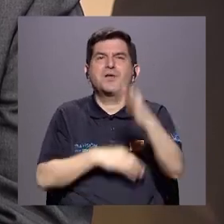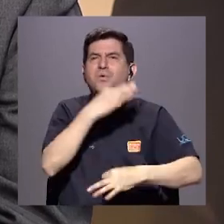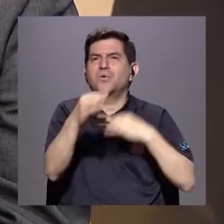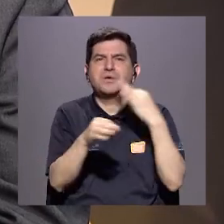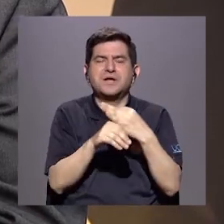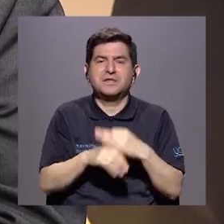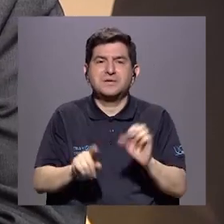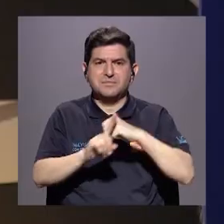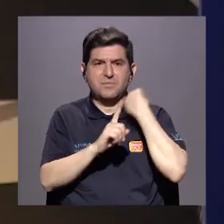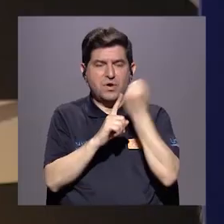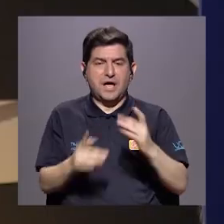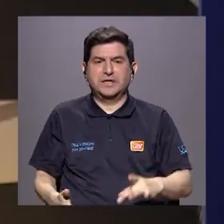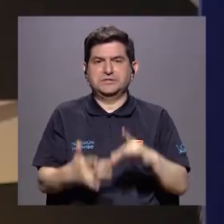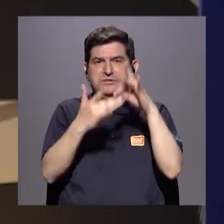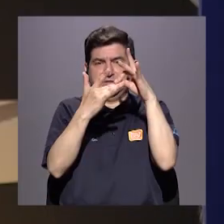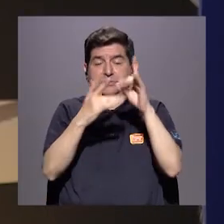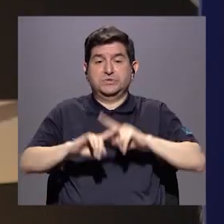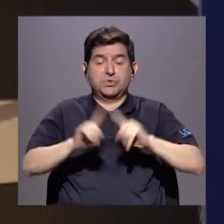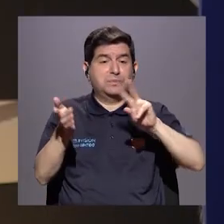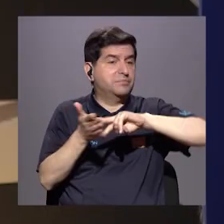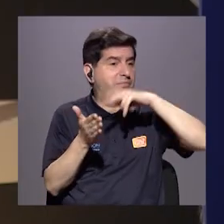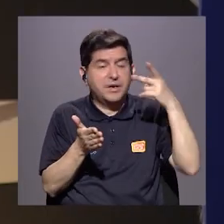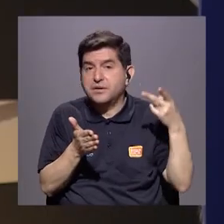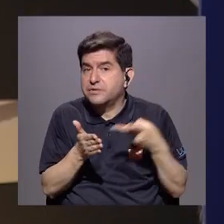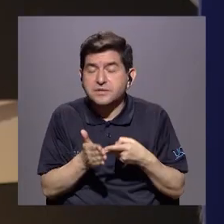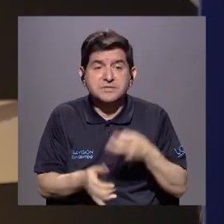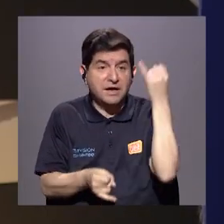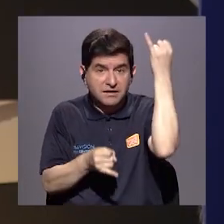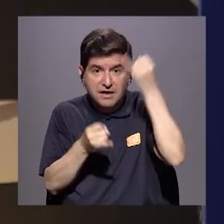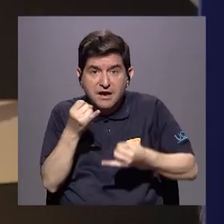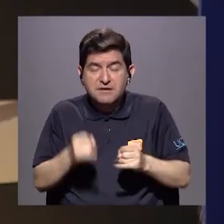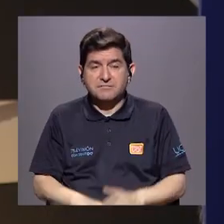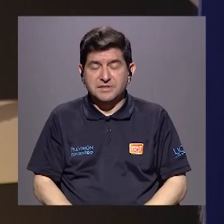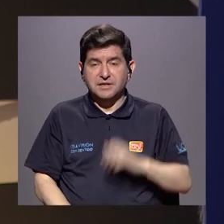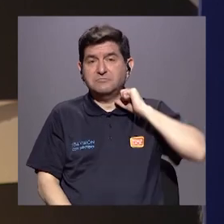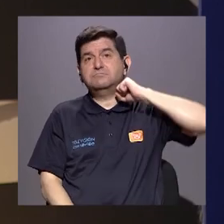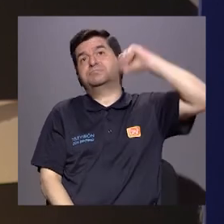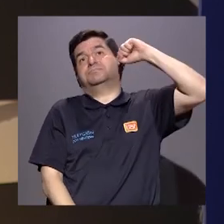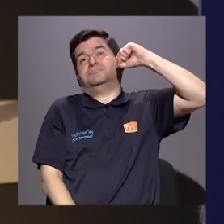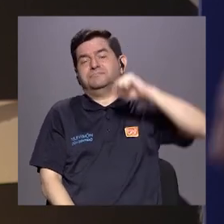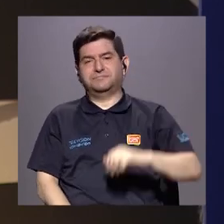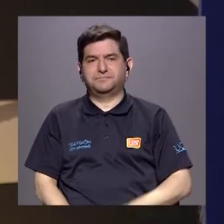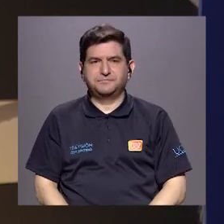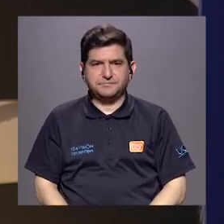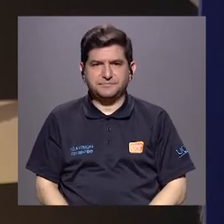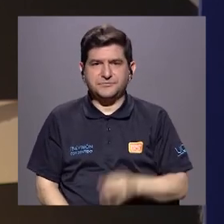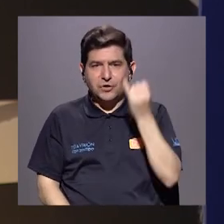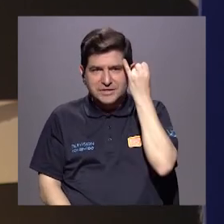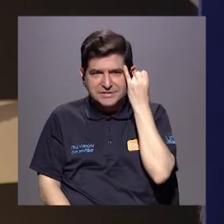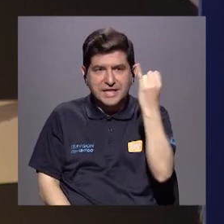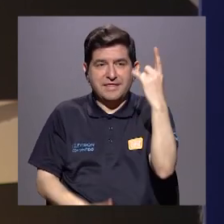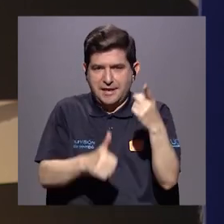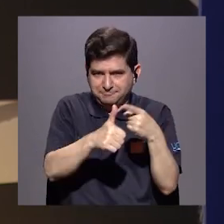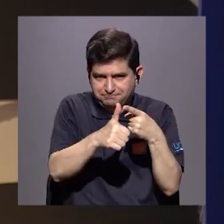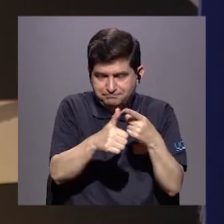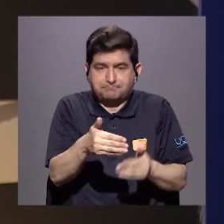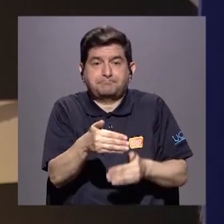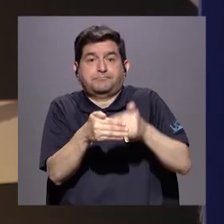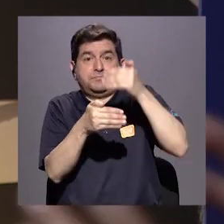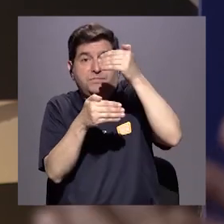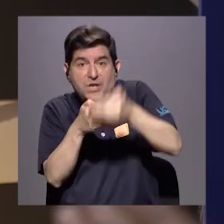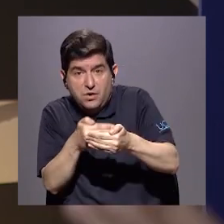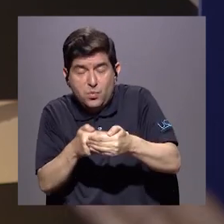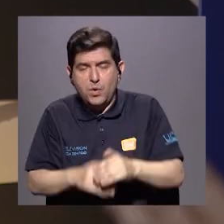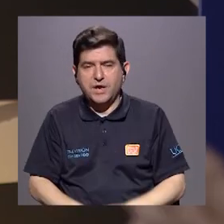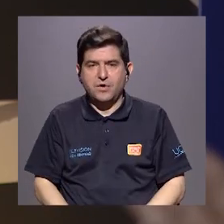idea de este tipo frente a una circunstancia particular pero eso no significa que vaya a terminar en el suicidio entonces tenemos la ideación luego podría ser